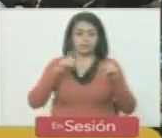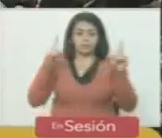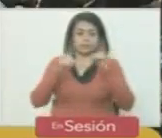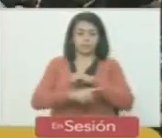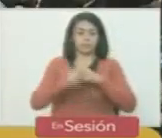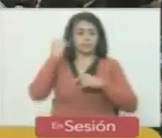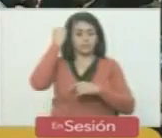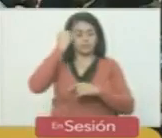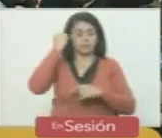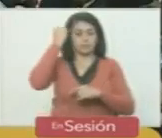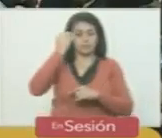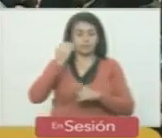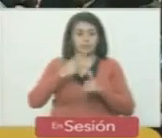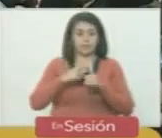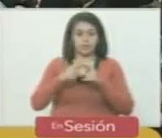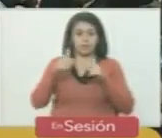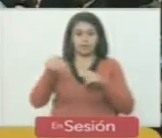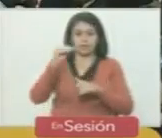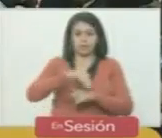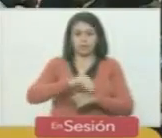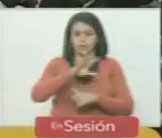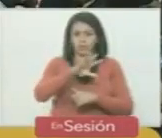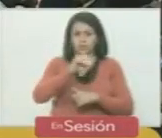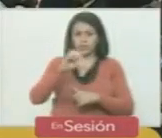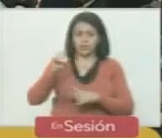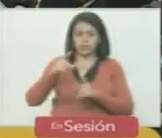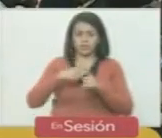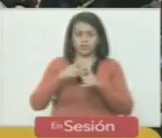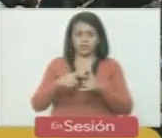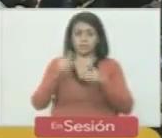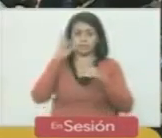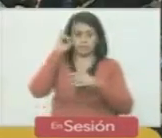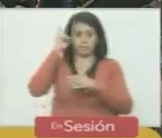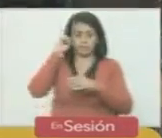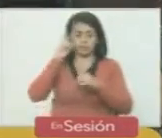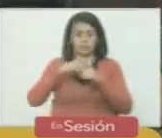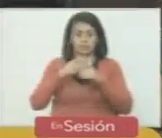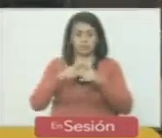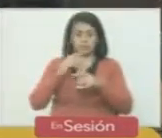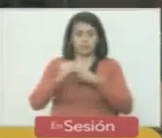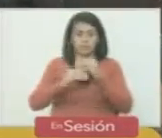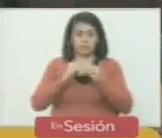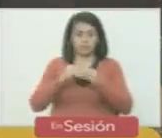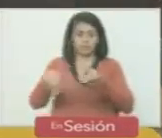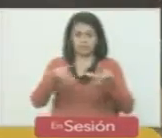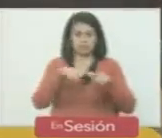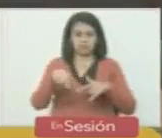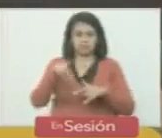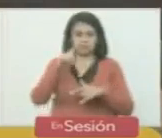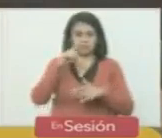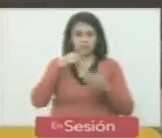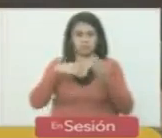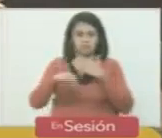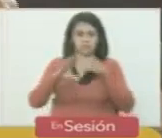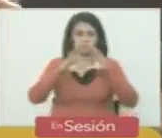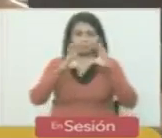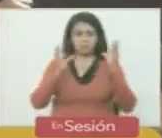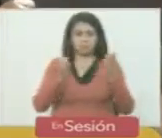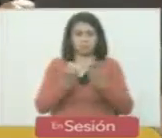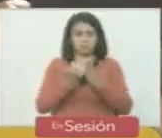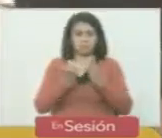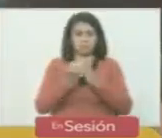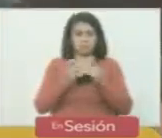y pensar en más de 500 indígenas que hay en el planeta